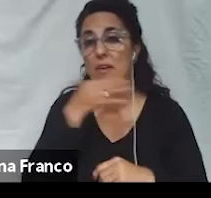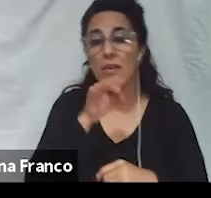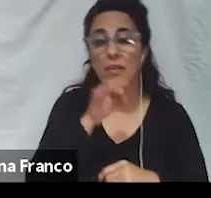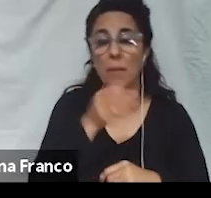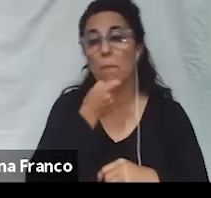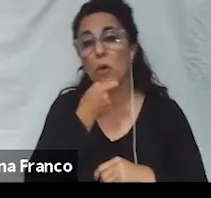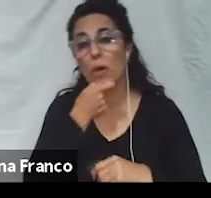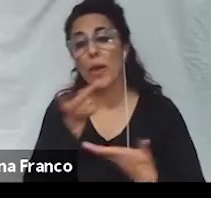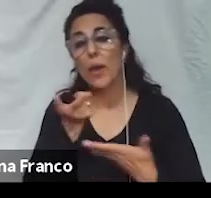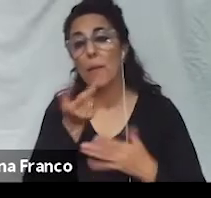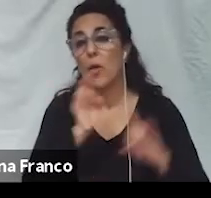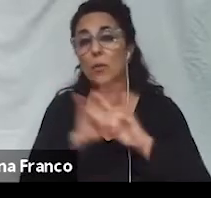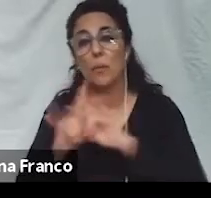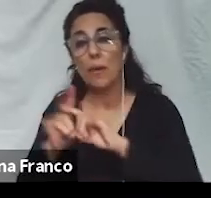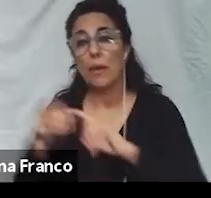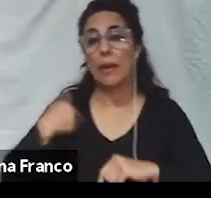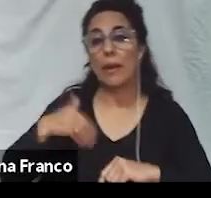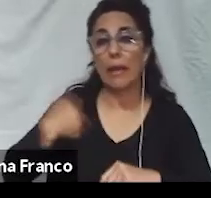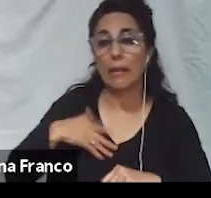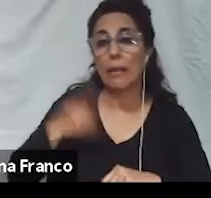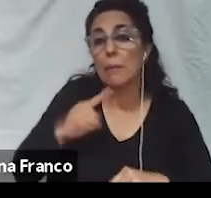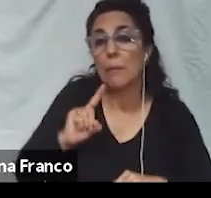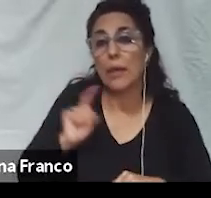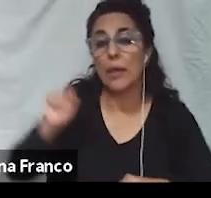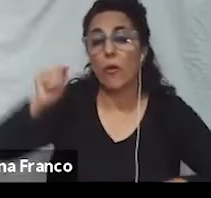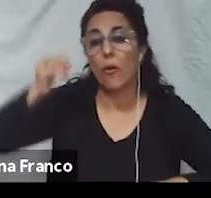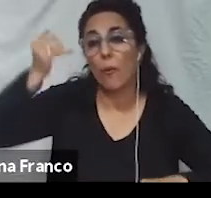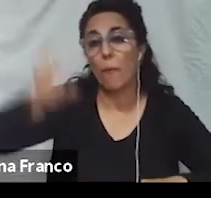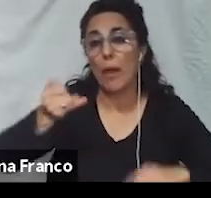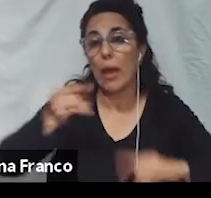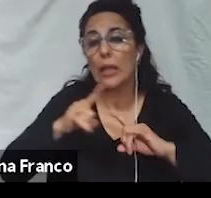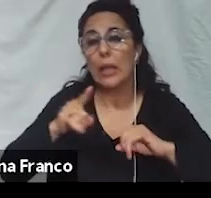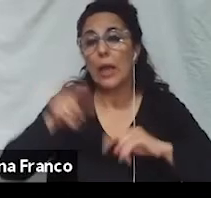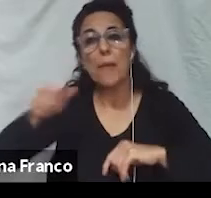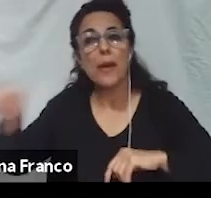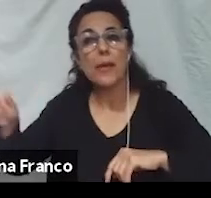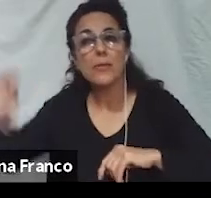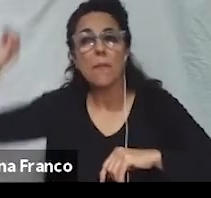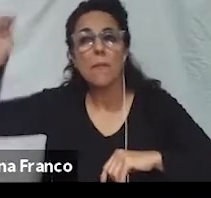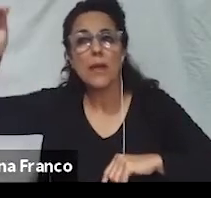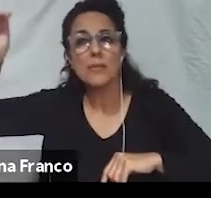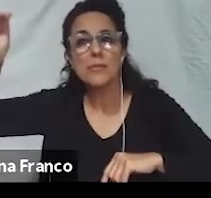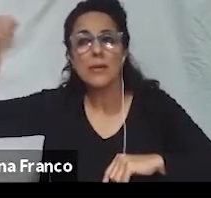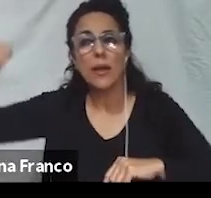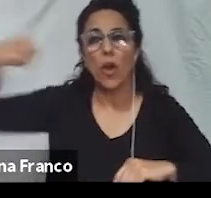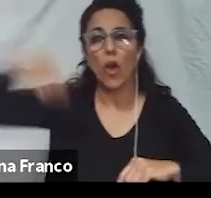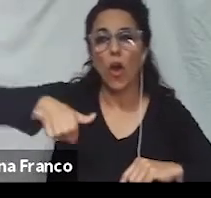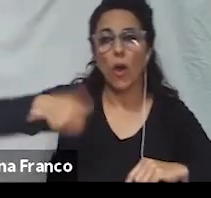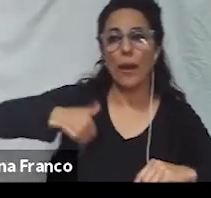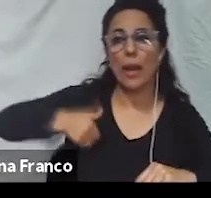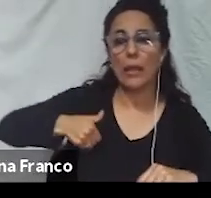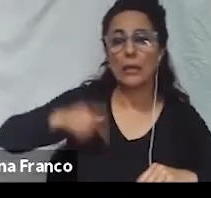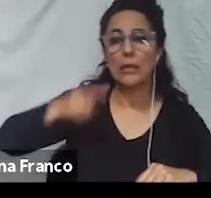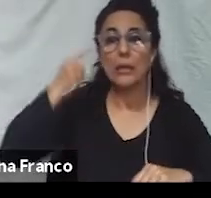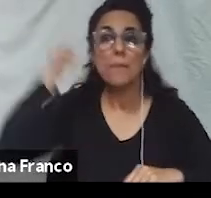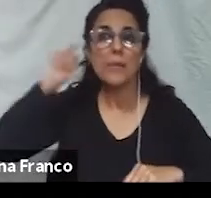venta. Por ejemplo, si tengo una página que es de Argentina, pero esa página tiene clientes que hacen compras en Brasil, también voy a tener